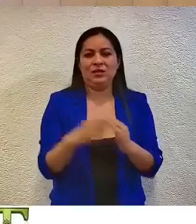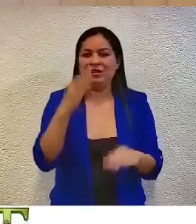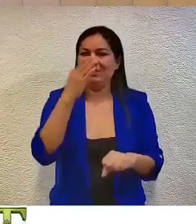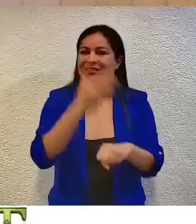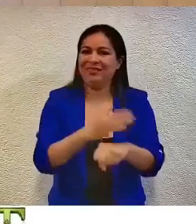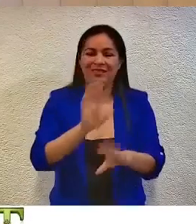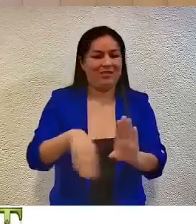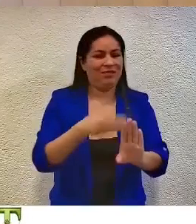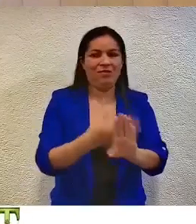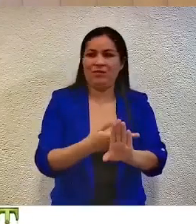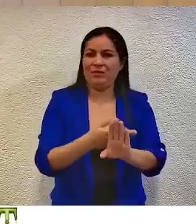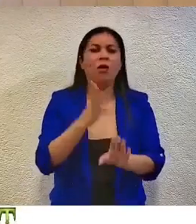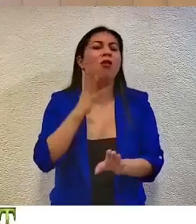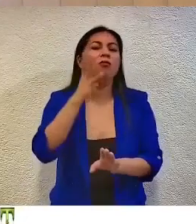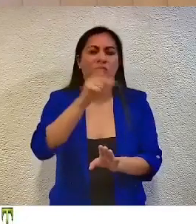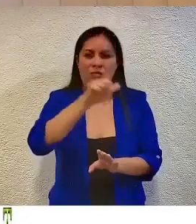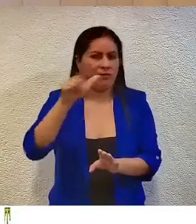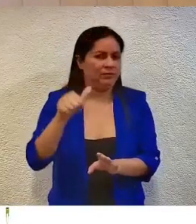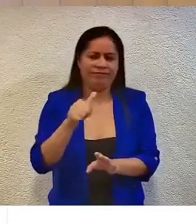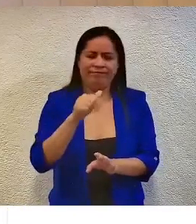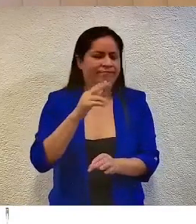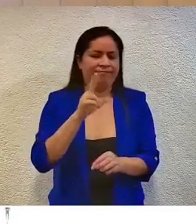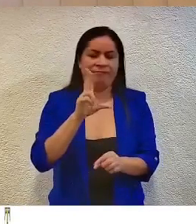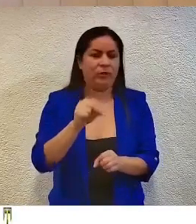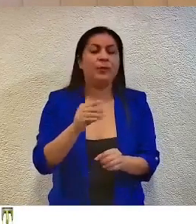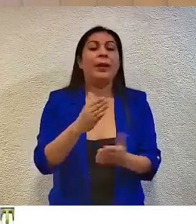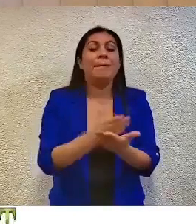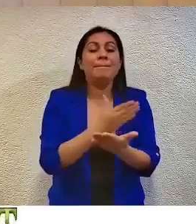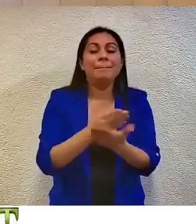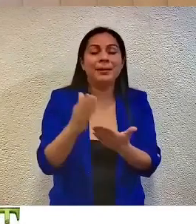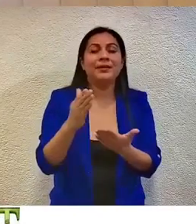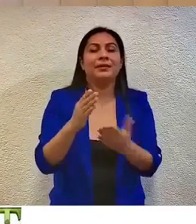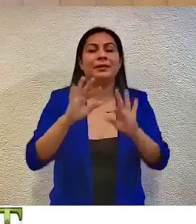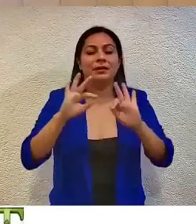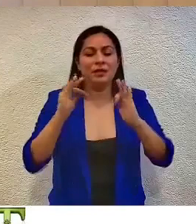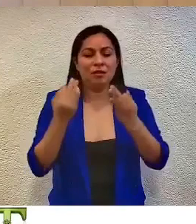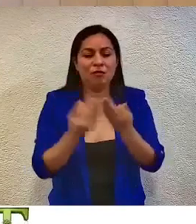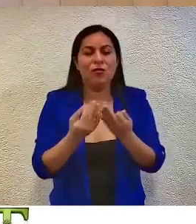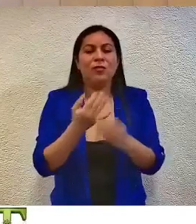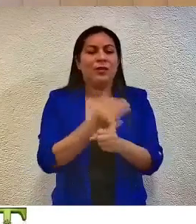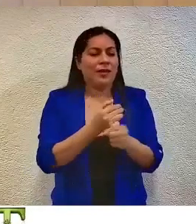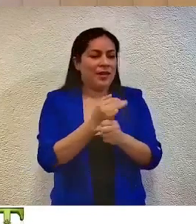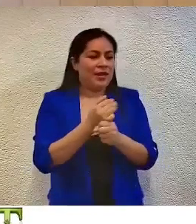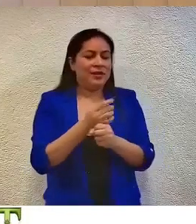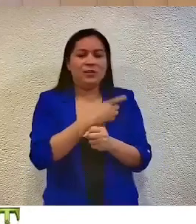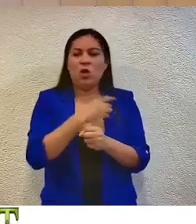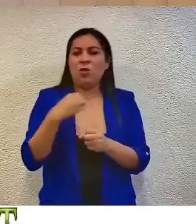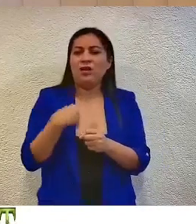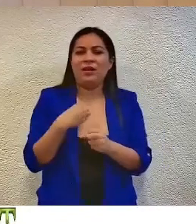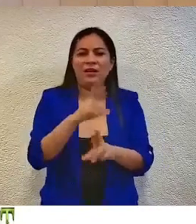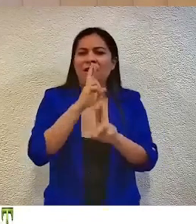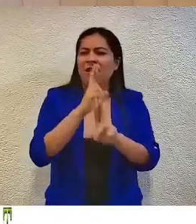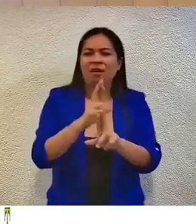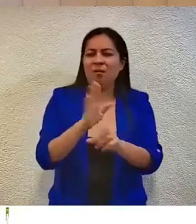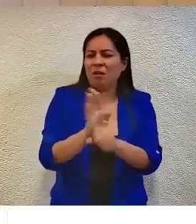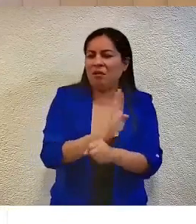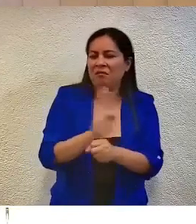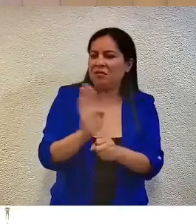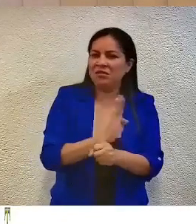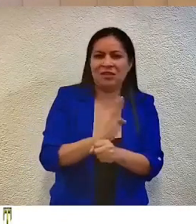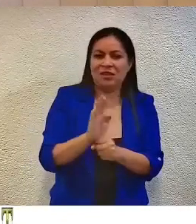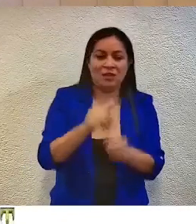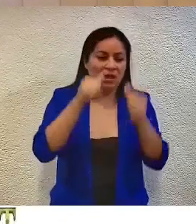transgresión o evitar otras futuras. Además de que aplicar tal método de análisis no le obligaba a resolver favorablemente